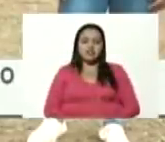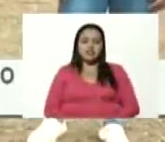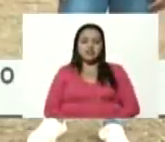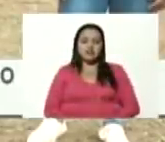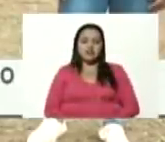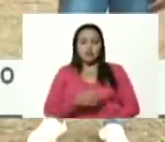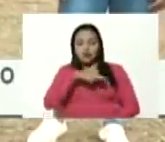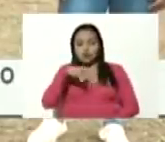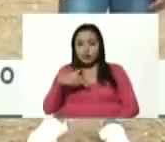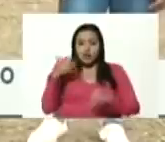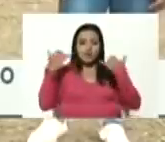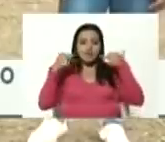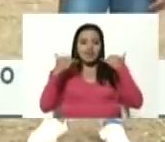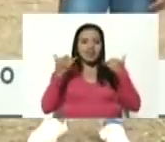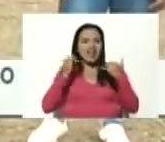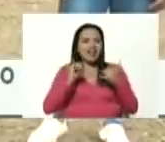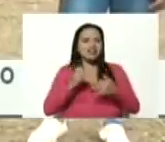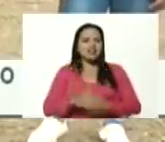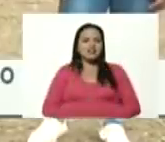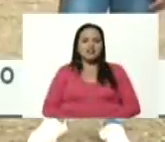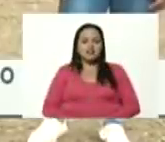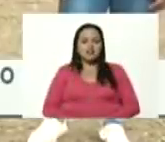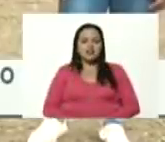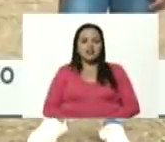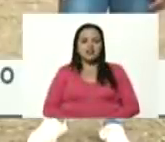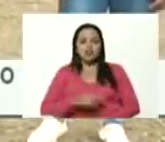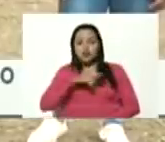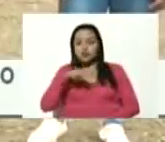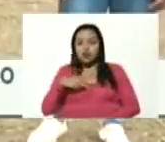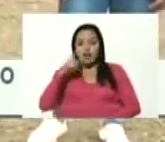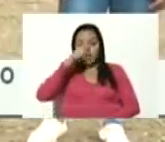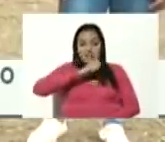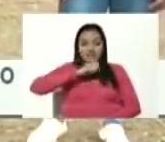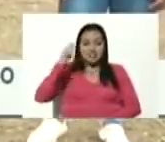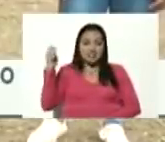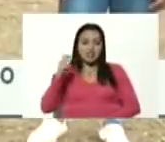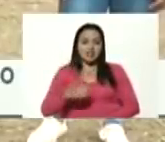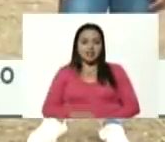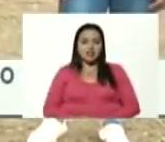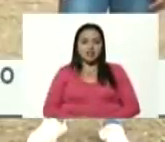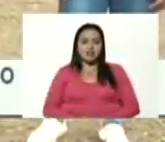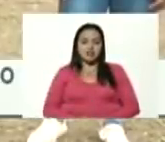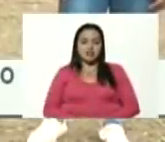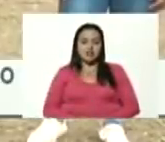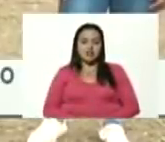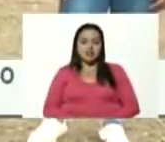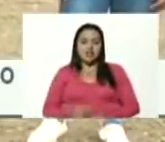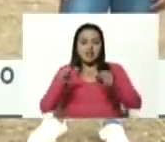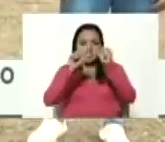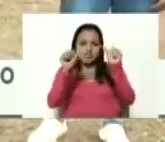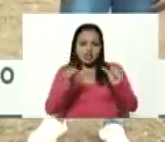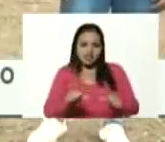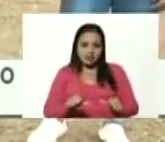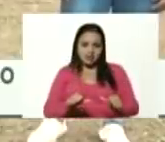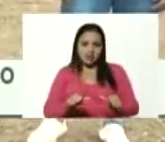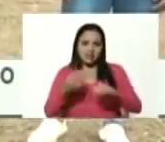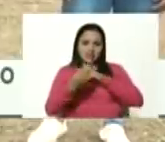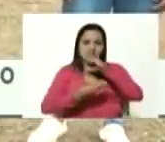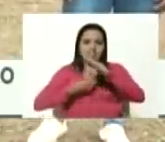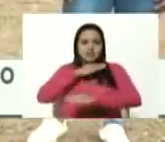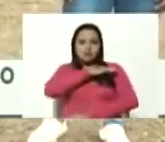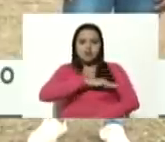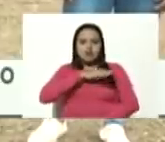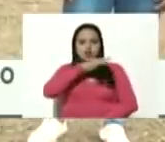estamos de fiesta, estamos celebrando, estamos de aniversario del del sistema de bases de